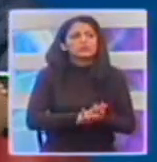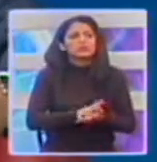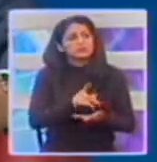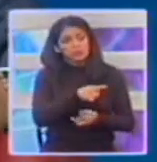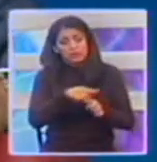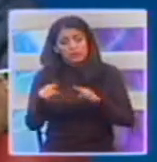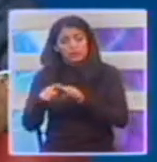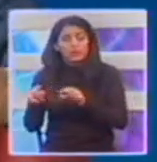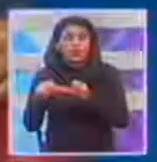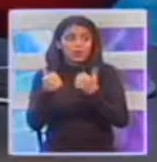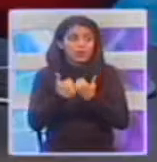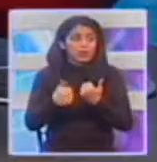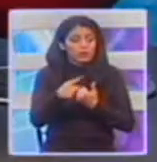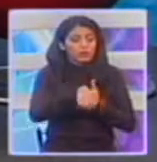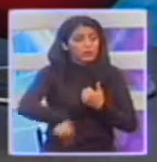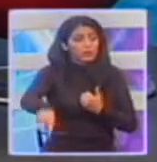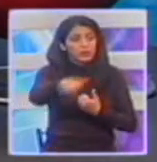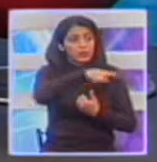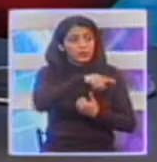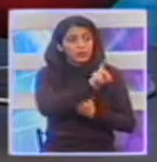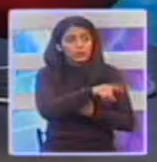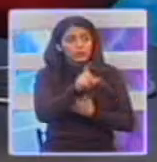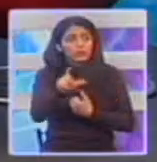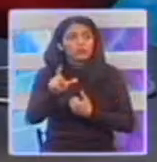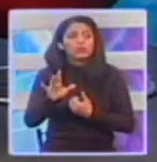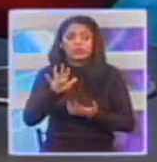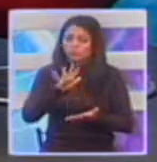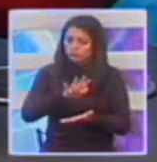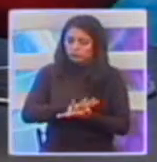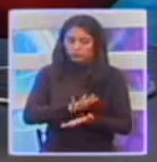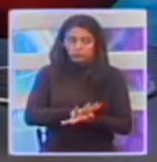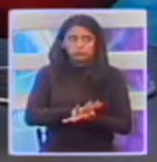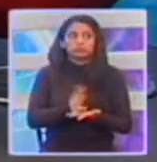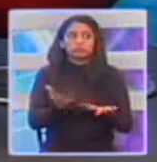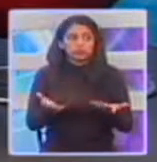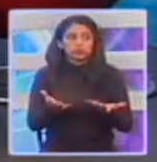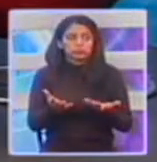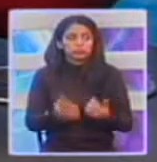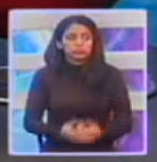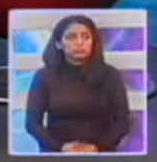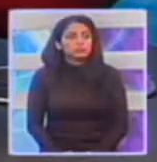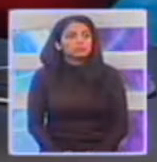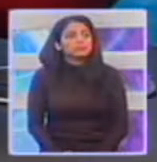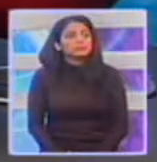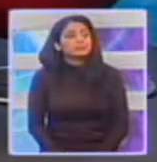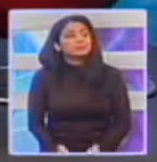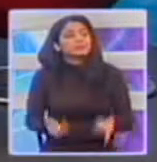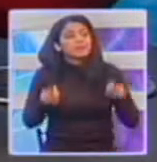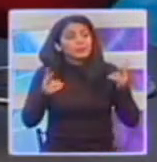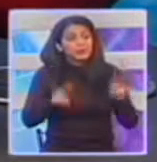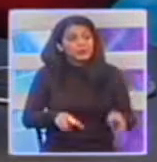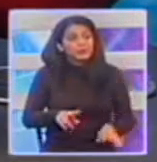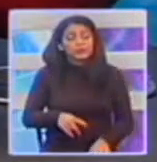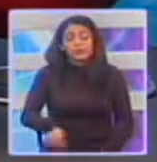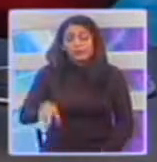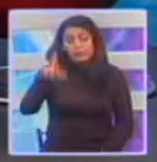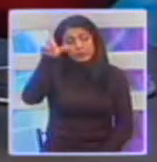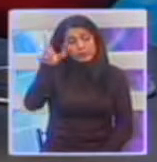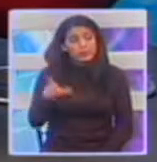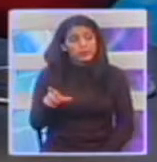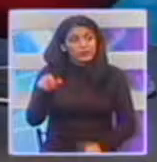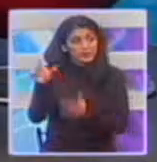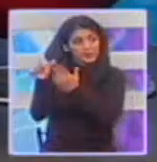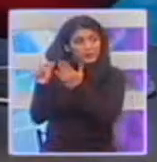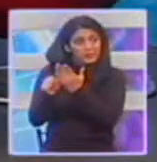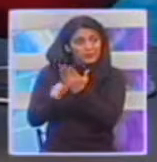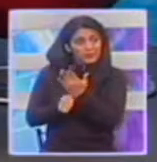interpelantes aquí hay que destacar otra cosa importante cuando el ministro comparece a rendir